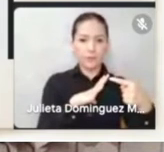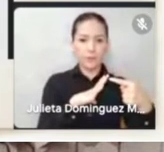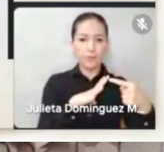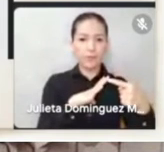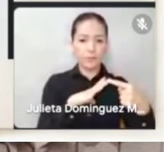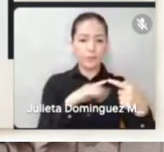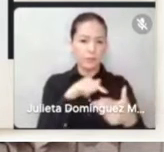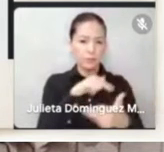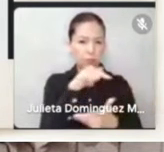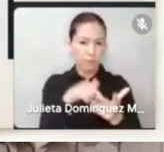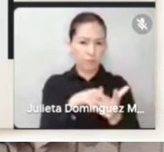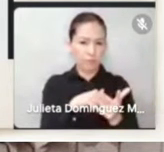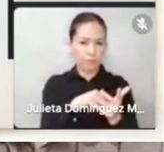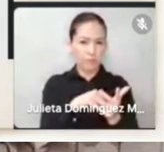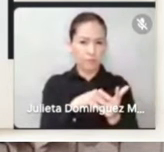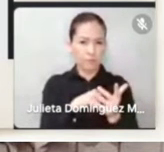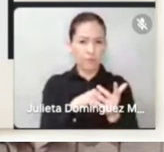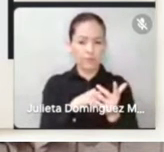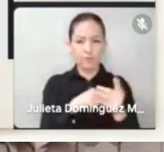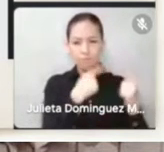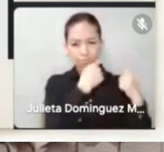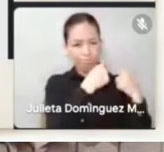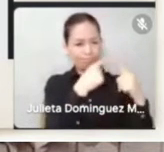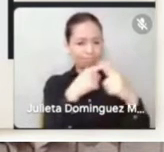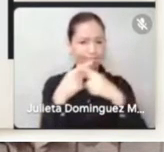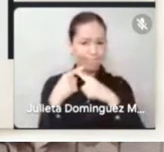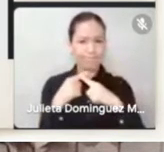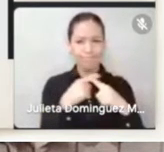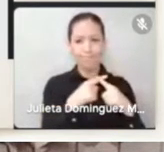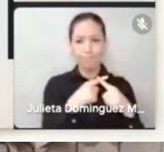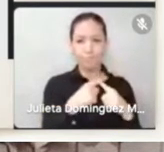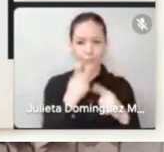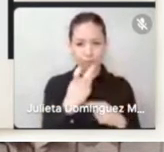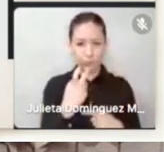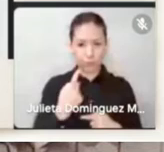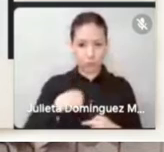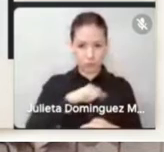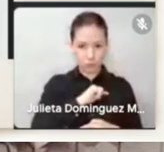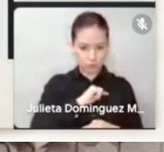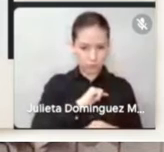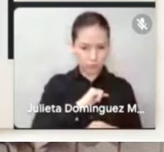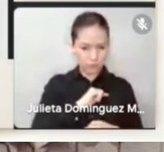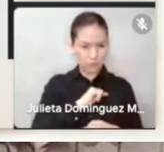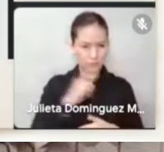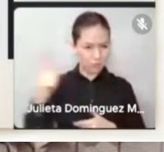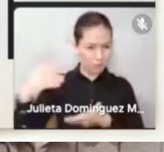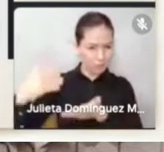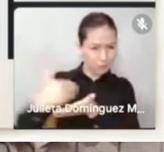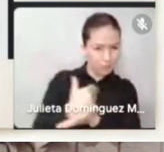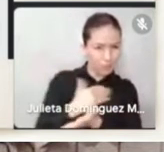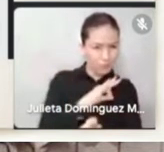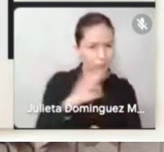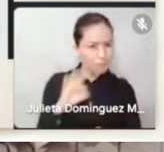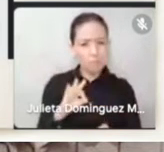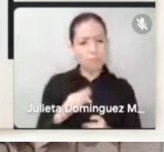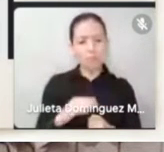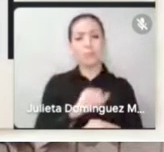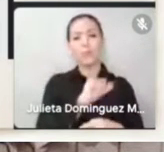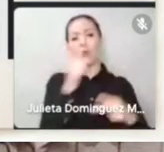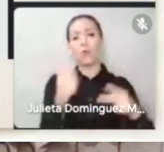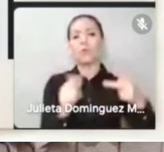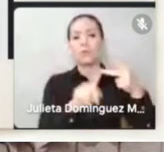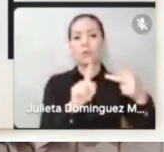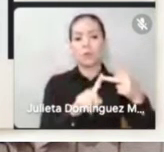nuestra entidad federativa, por lo que no puede tener injerencia en la elección que nos ocupa. Y otro, relativo a